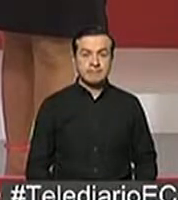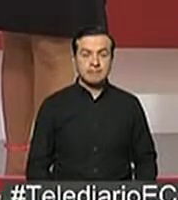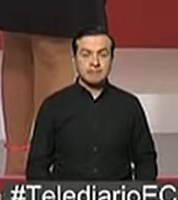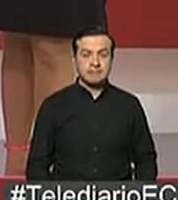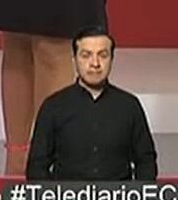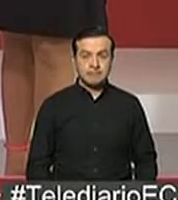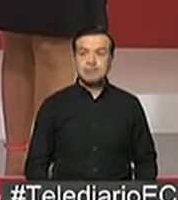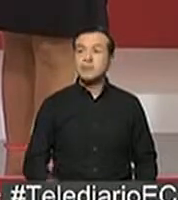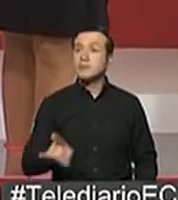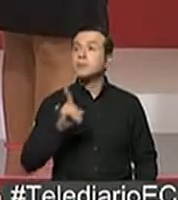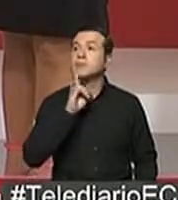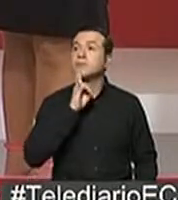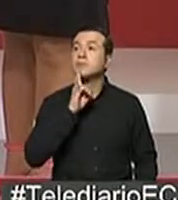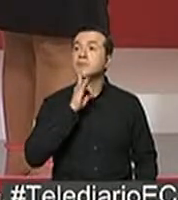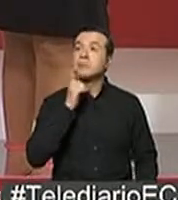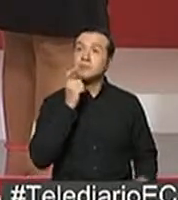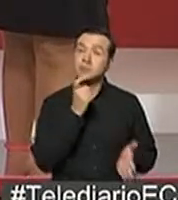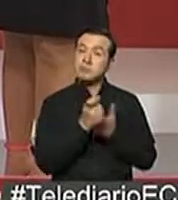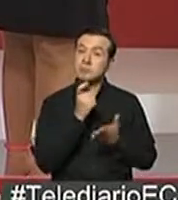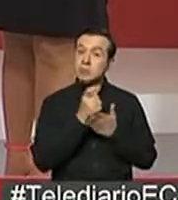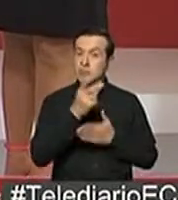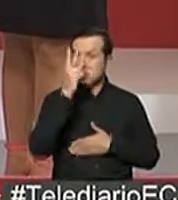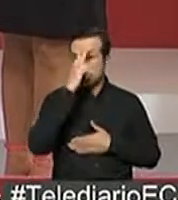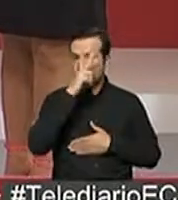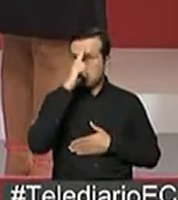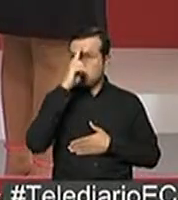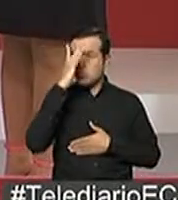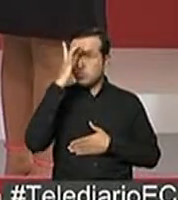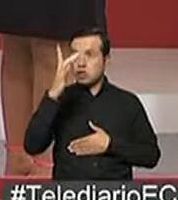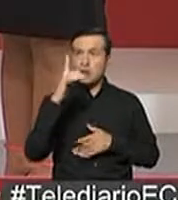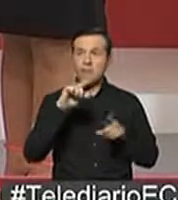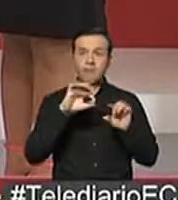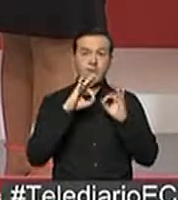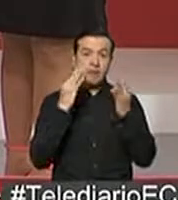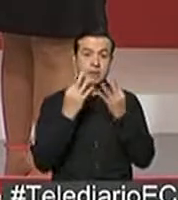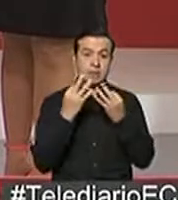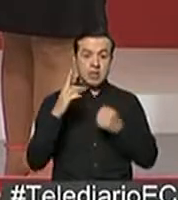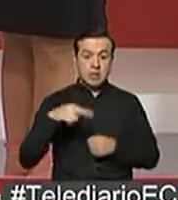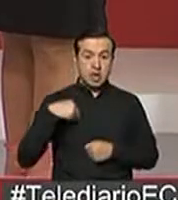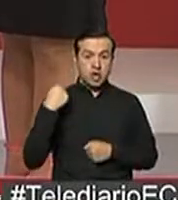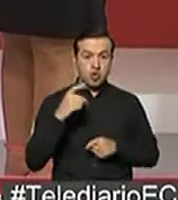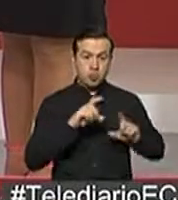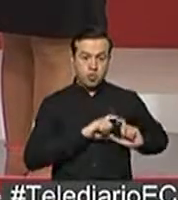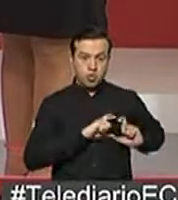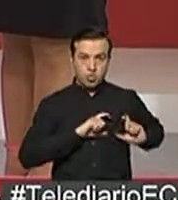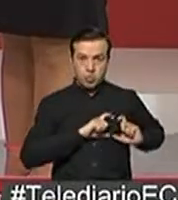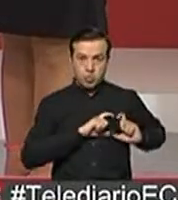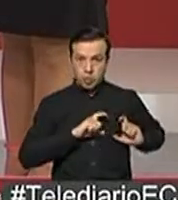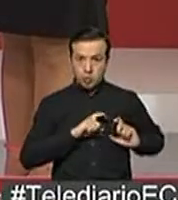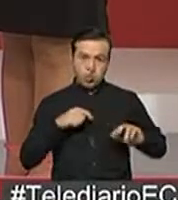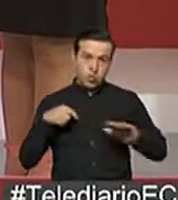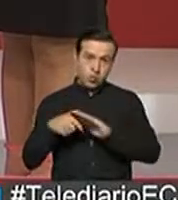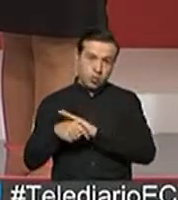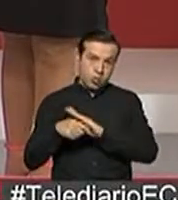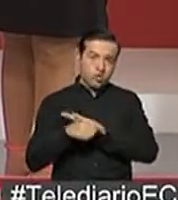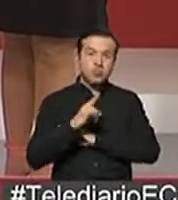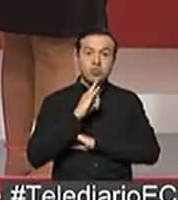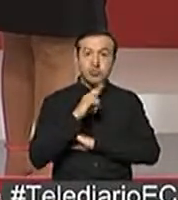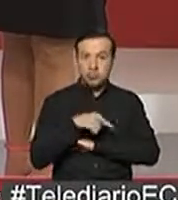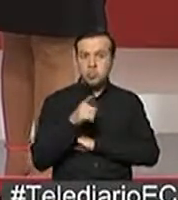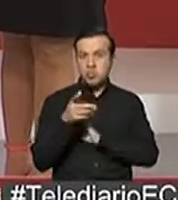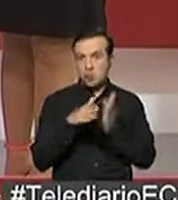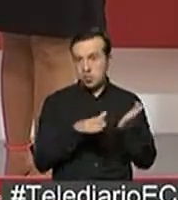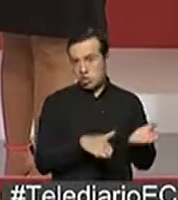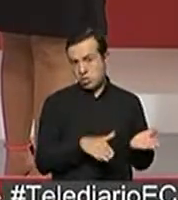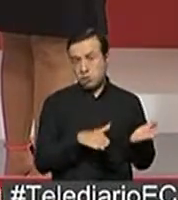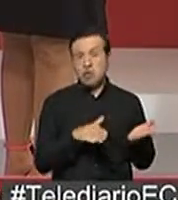Y Estados Unidos presiona a México tras la matanza de una familia mormona de origen estadounidense. Según las primeras